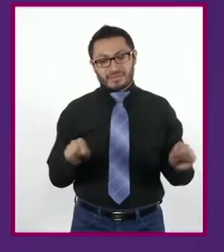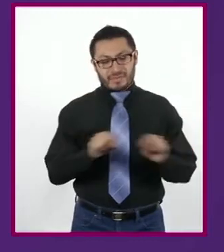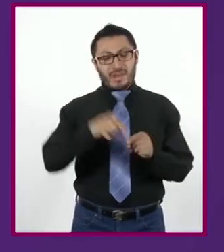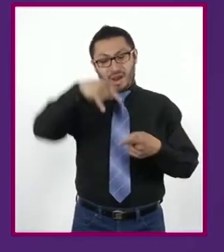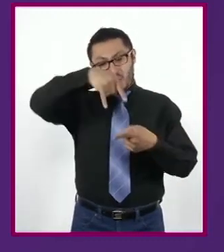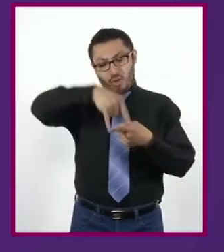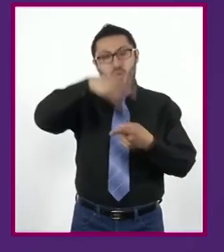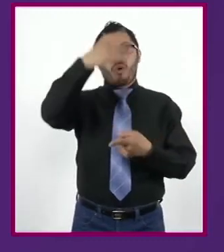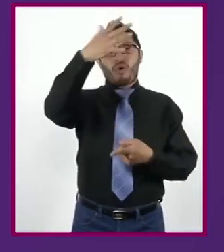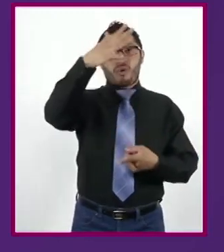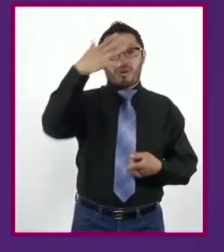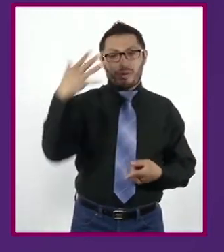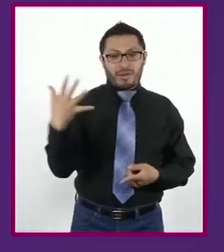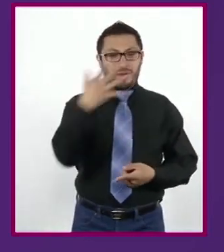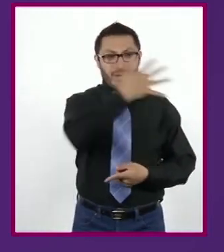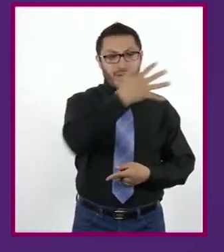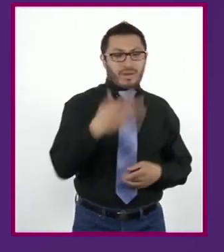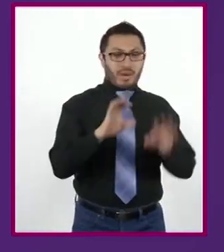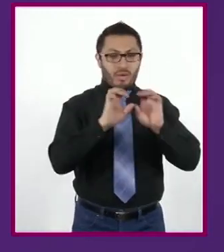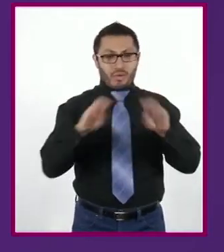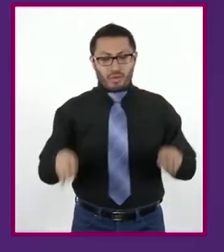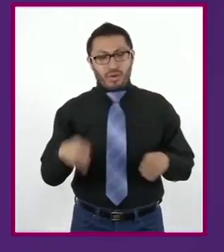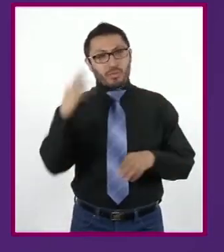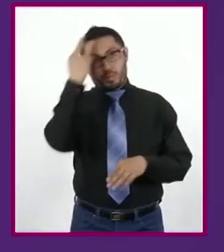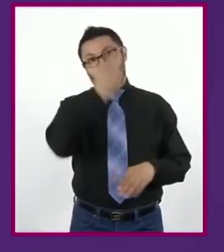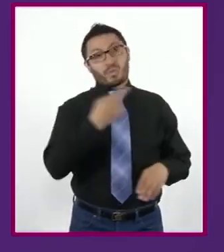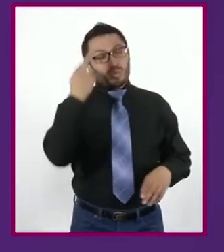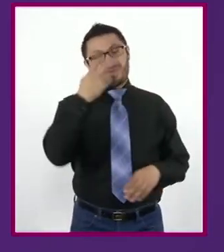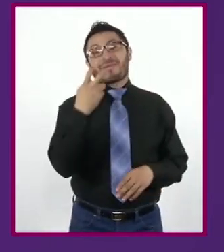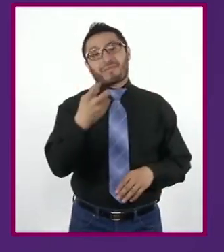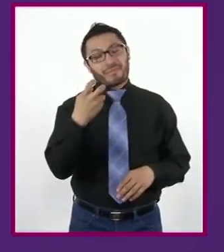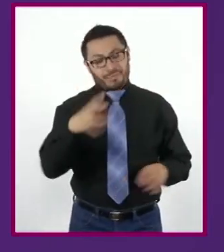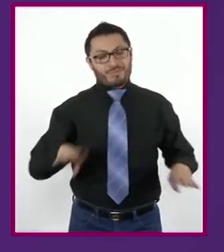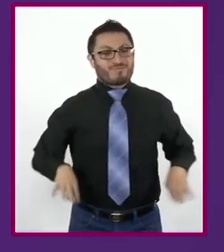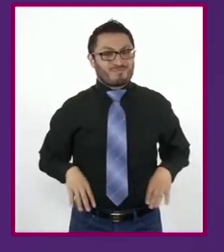centímetros y verifica cada una de ellas.